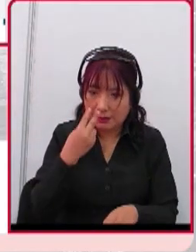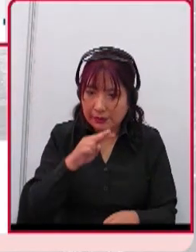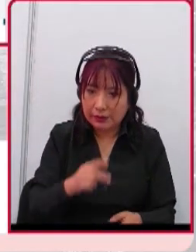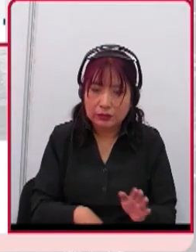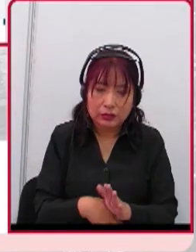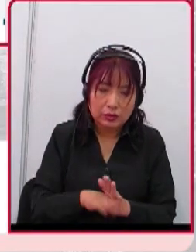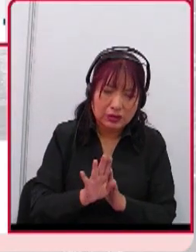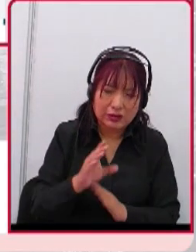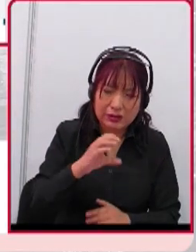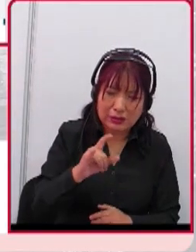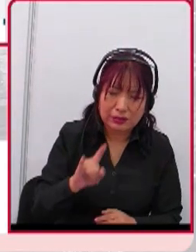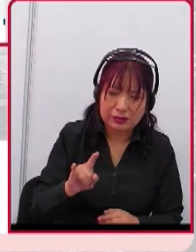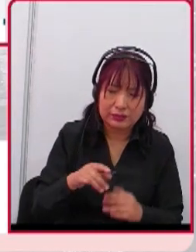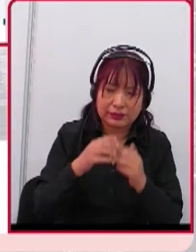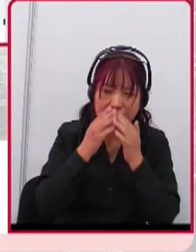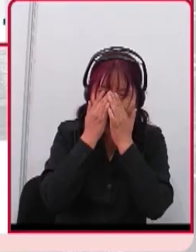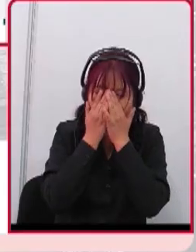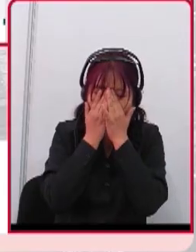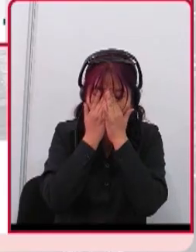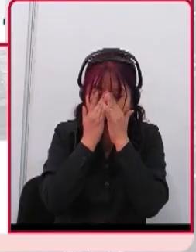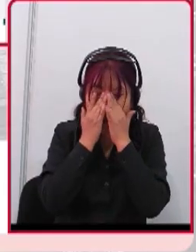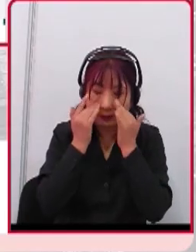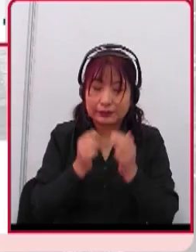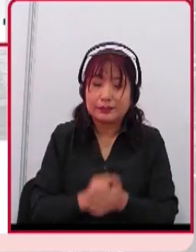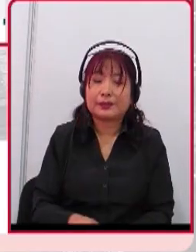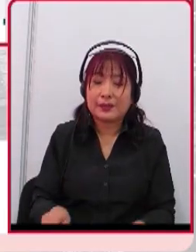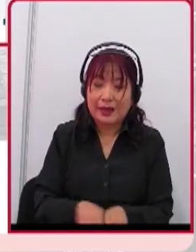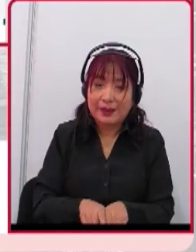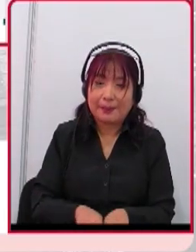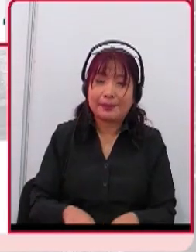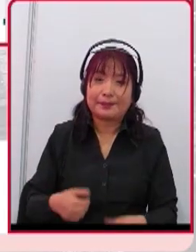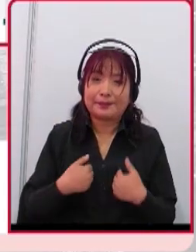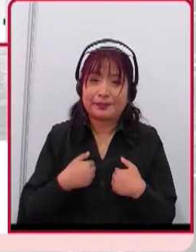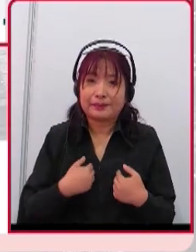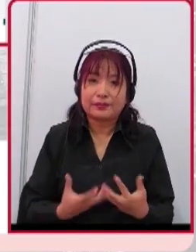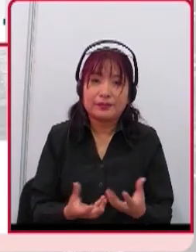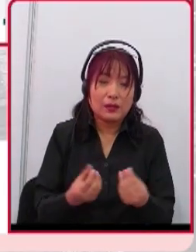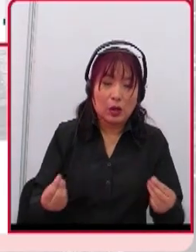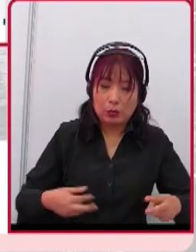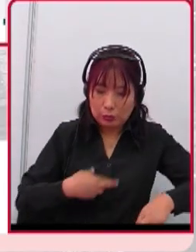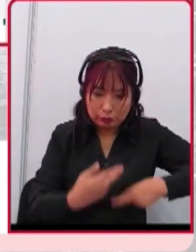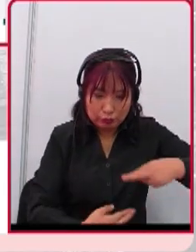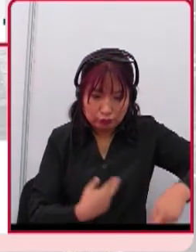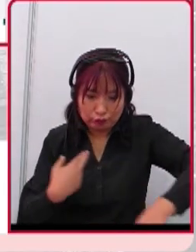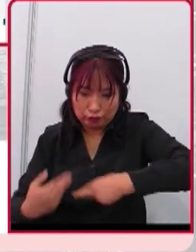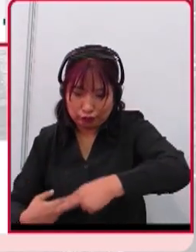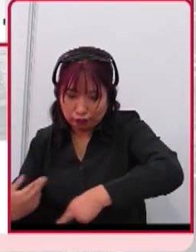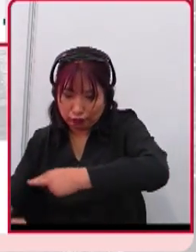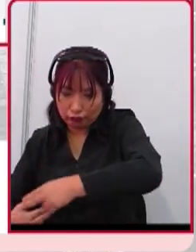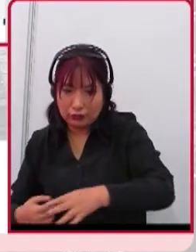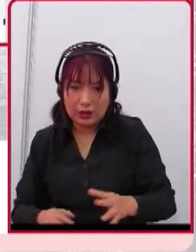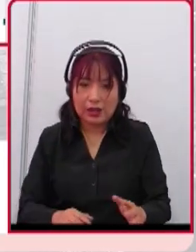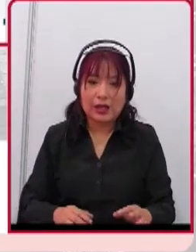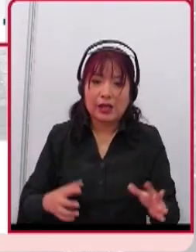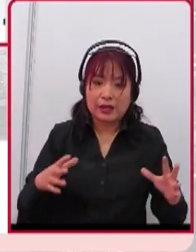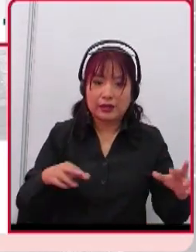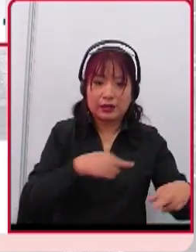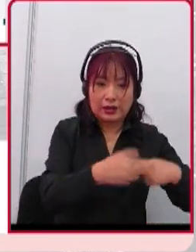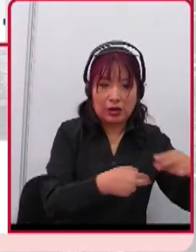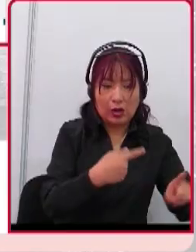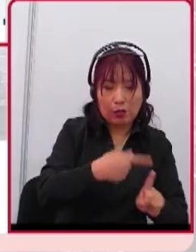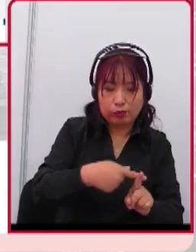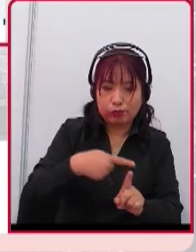2, tenemos los proyectos de cobre por región. ¿Qué hemos hecho? Hemos agrupado las regiones por macroregiones. Las hemos dividido en